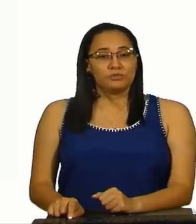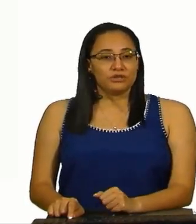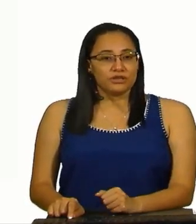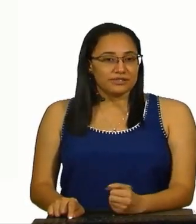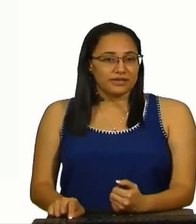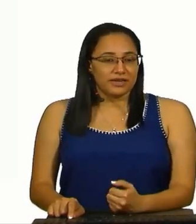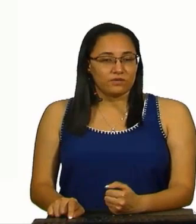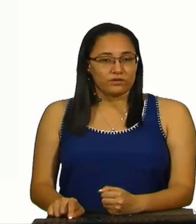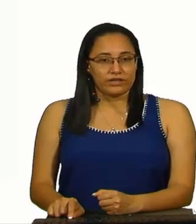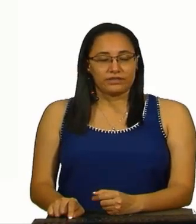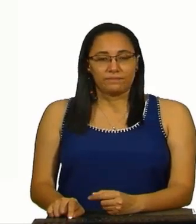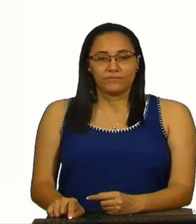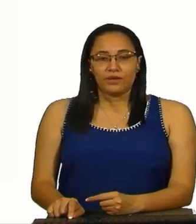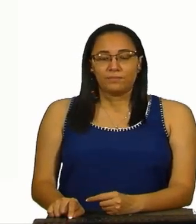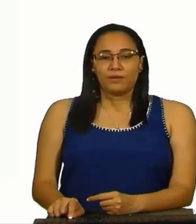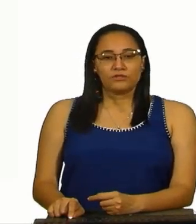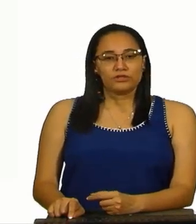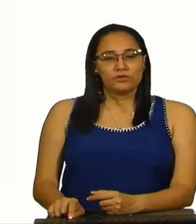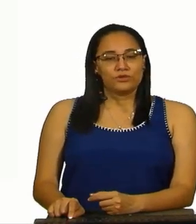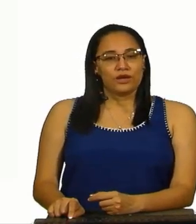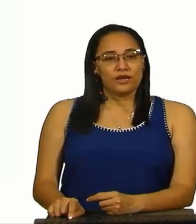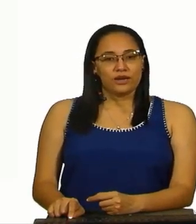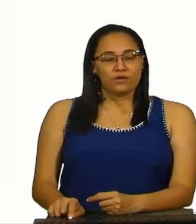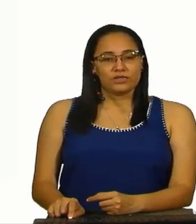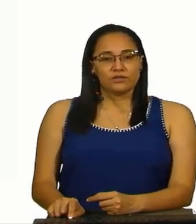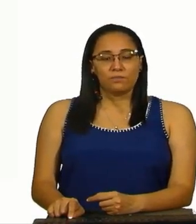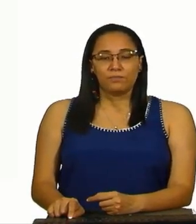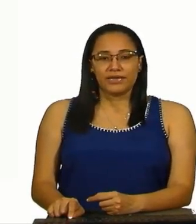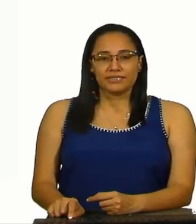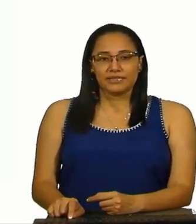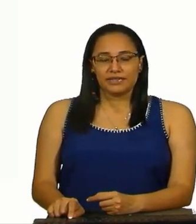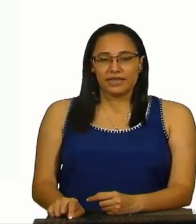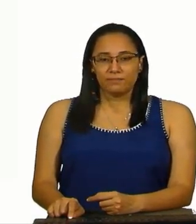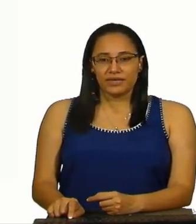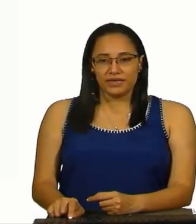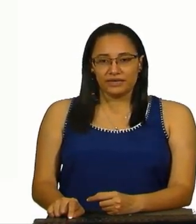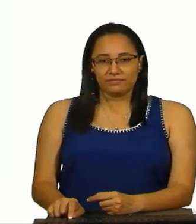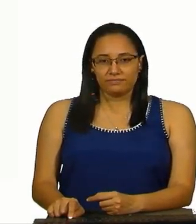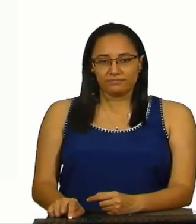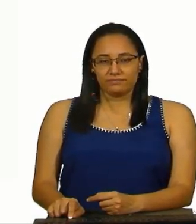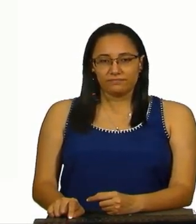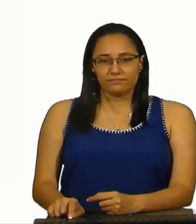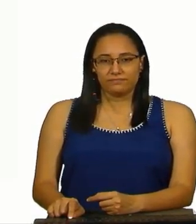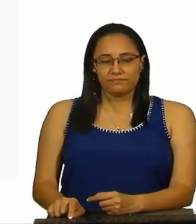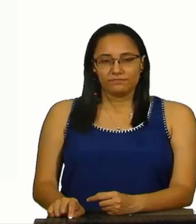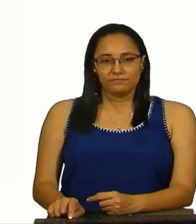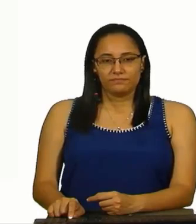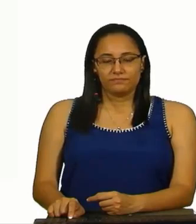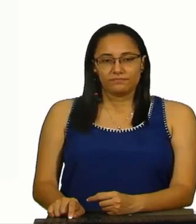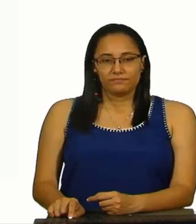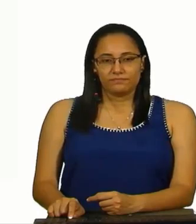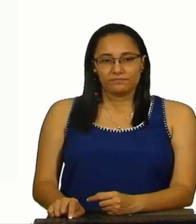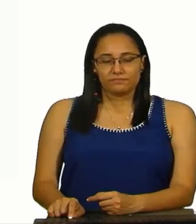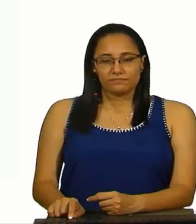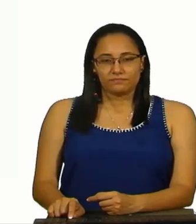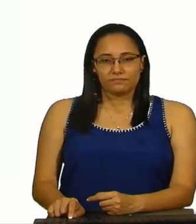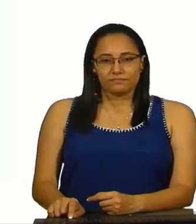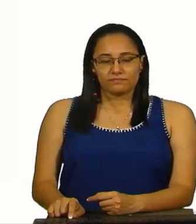de las dos opciones estaría correcta. Vamos todos juntos a leer la oración. Please let me in.